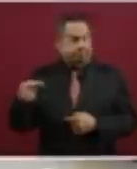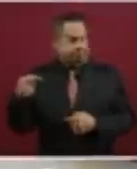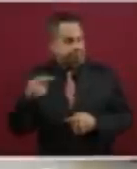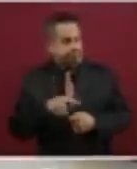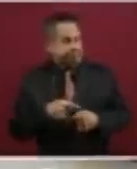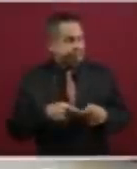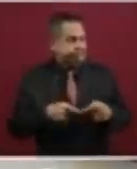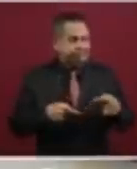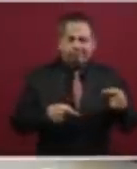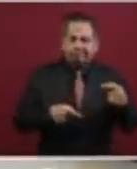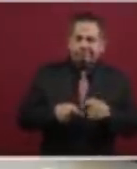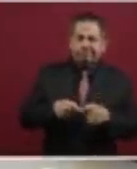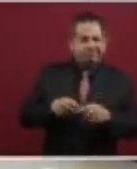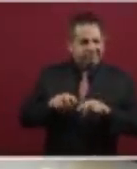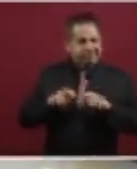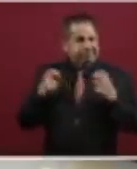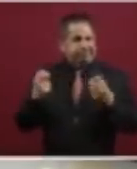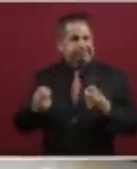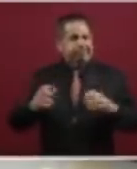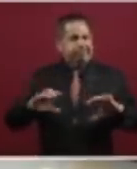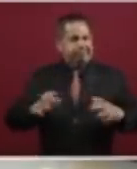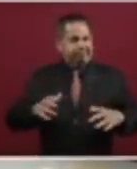y los otros integrantes